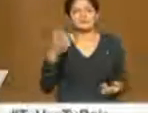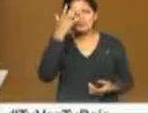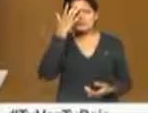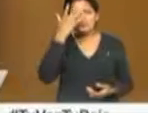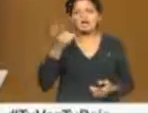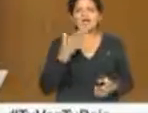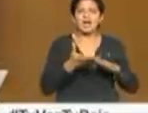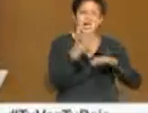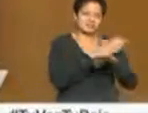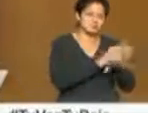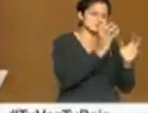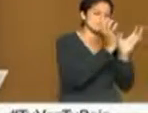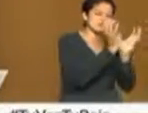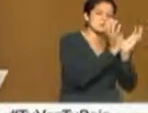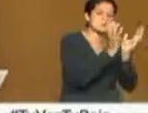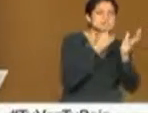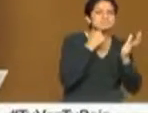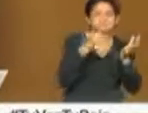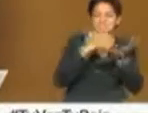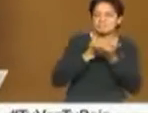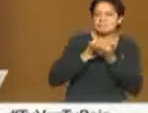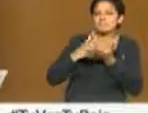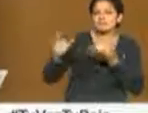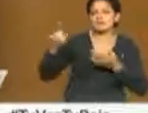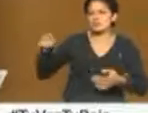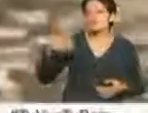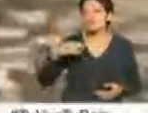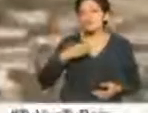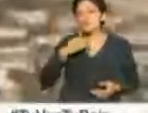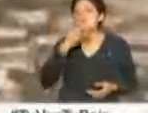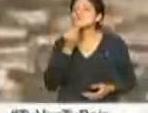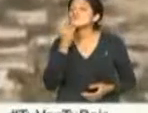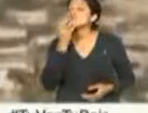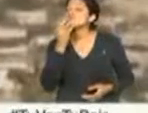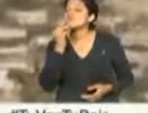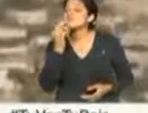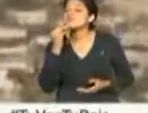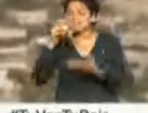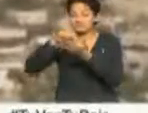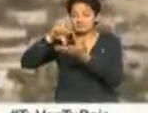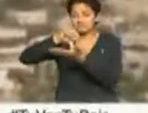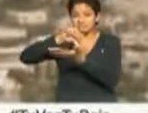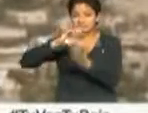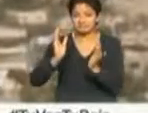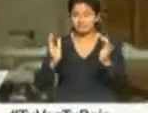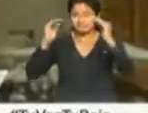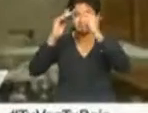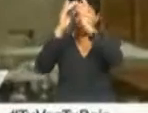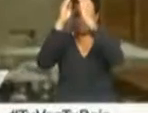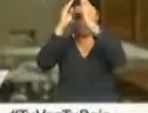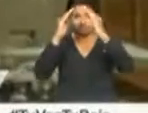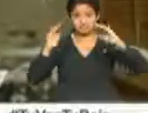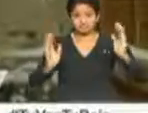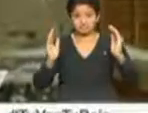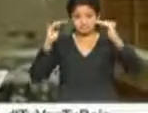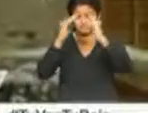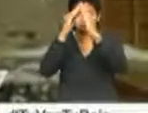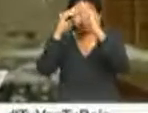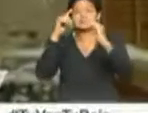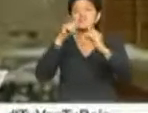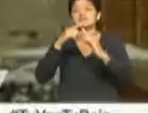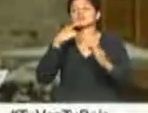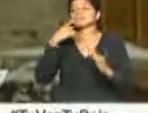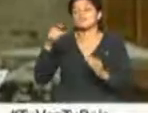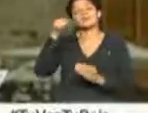resolución que desliga al judaísmo del monte del Templo de Jerusalén. En el texto se refiere a este recinto únicamente como la mezquita de